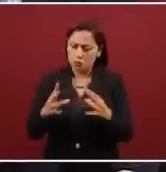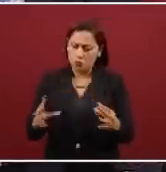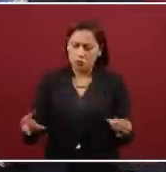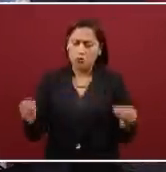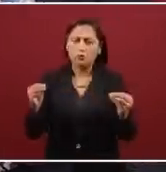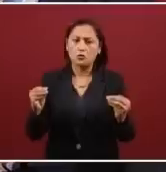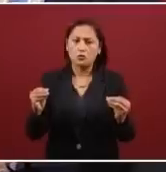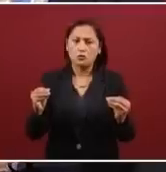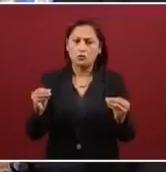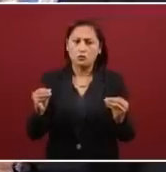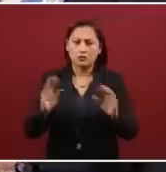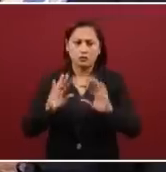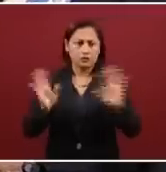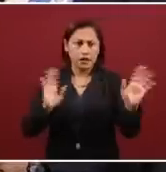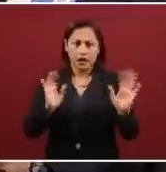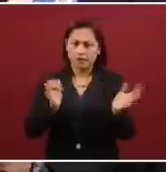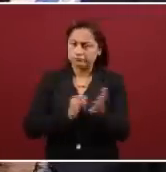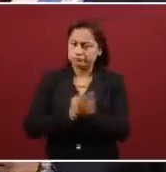en definitiva,